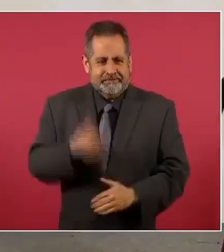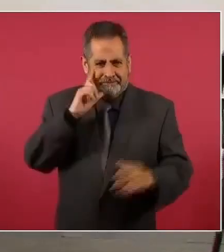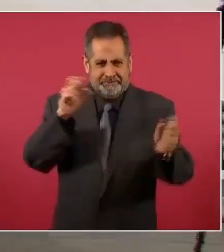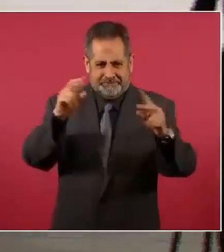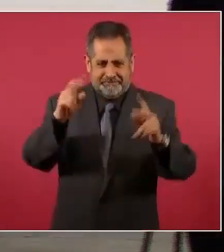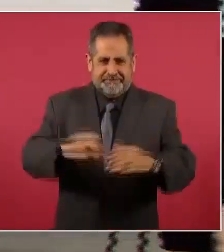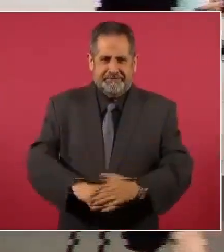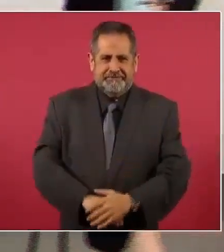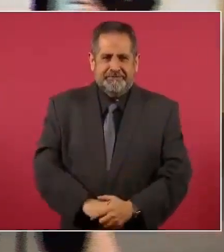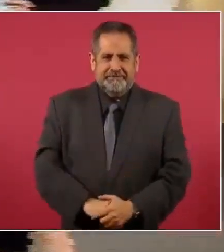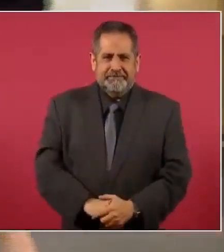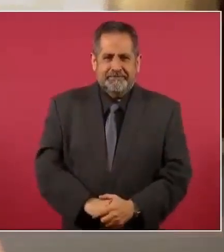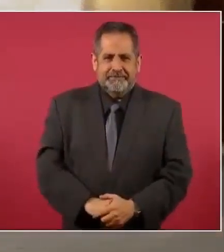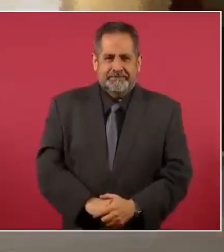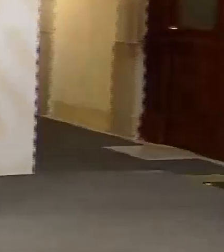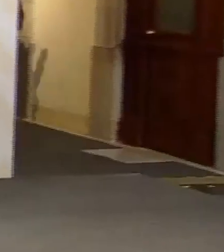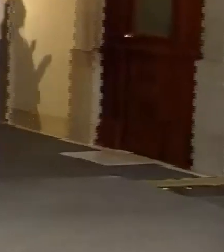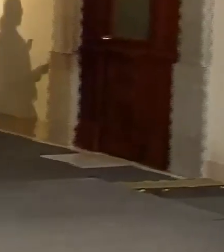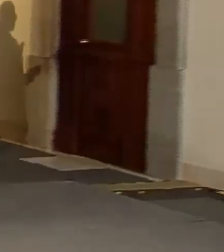Mañana.